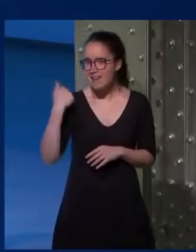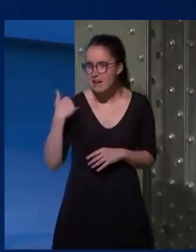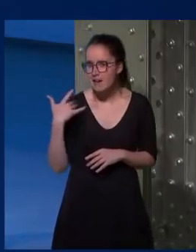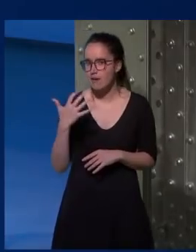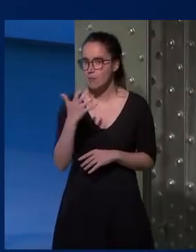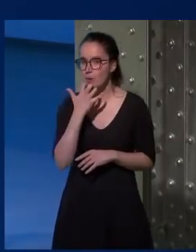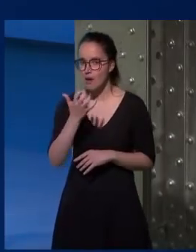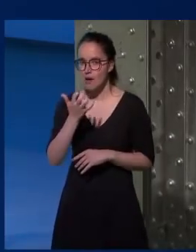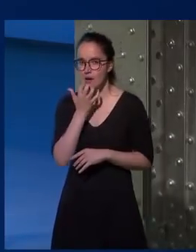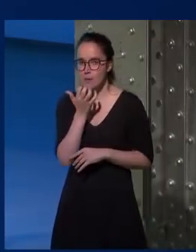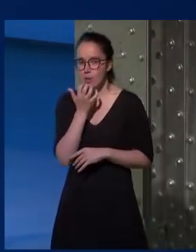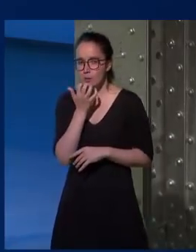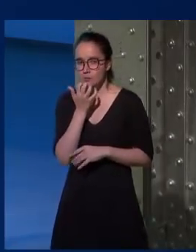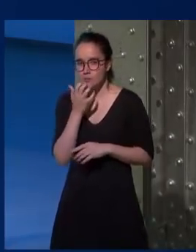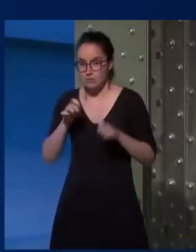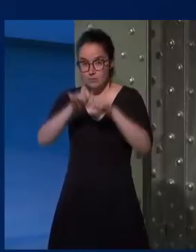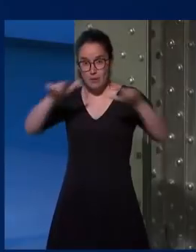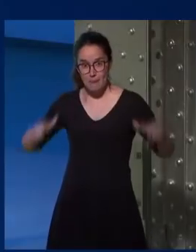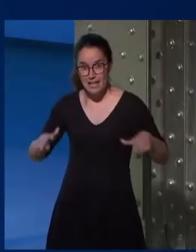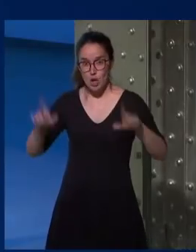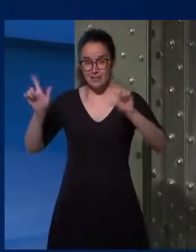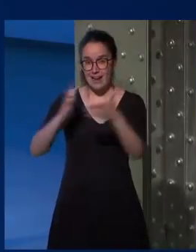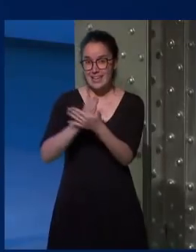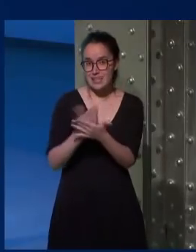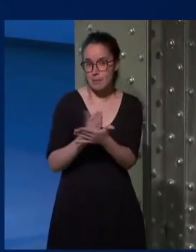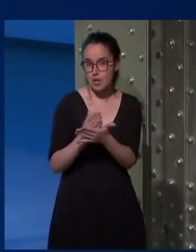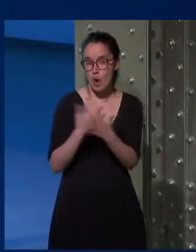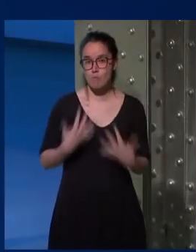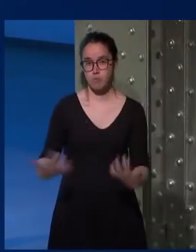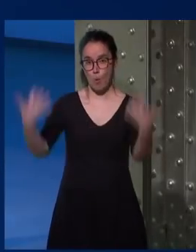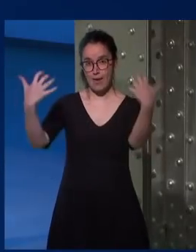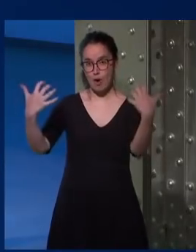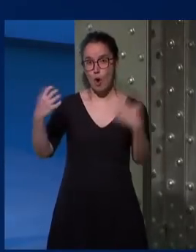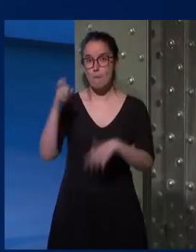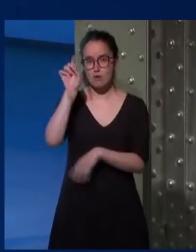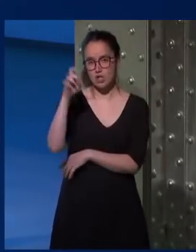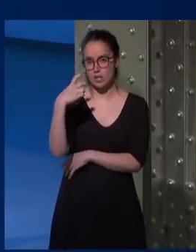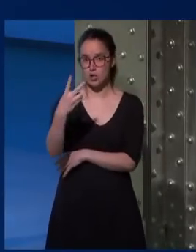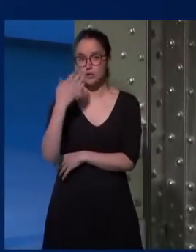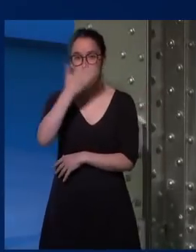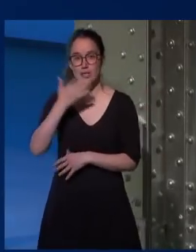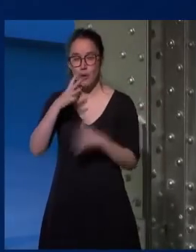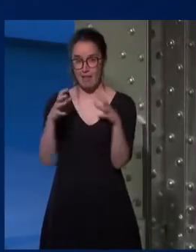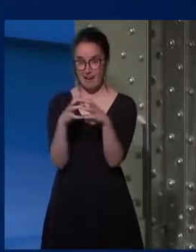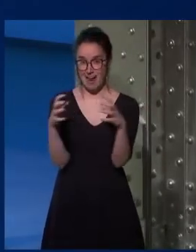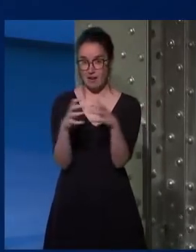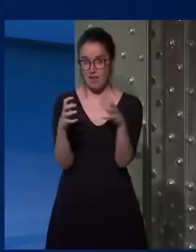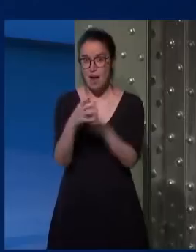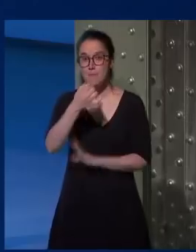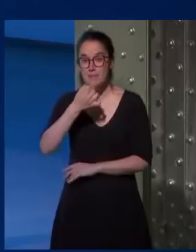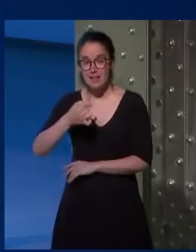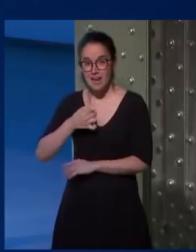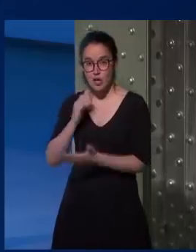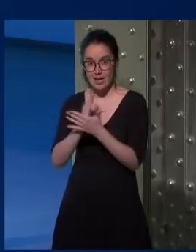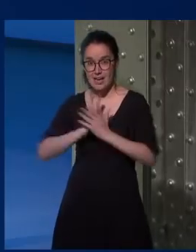ejemplo, en el plató del intermedio vinieron como público un par de profesores de una escuela de Granada que me comentaron